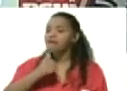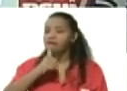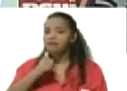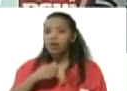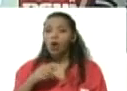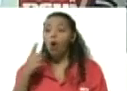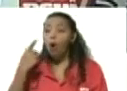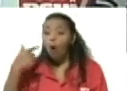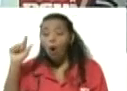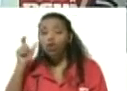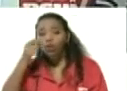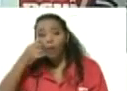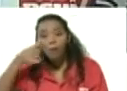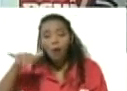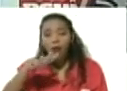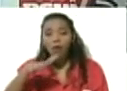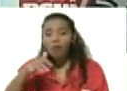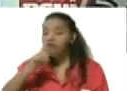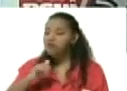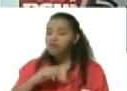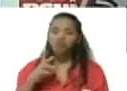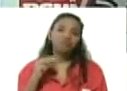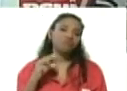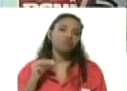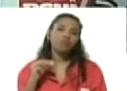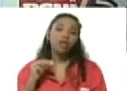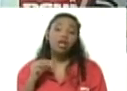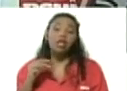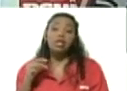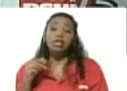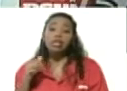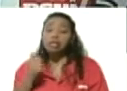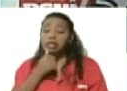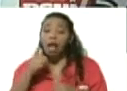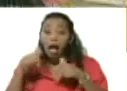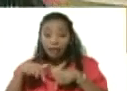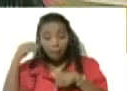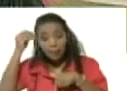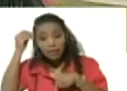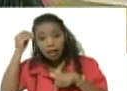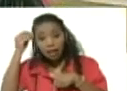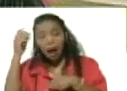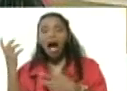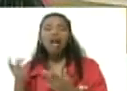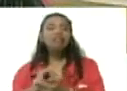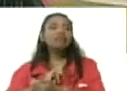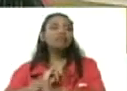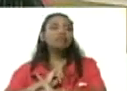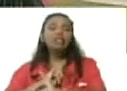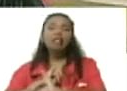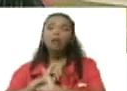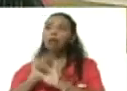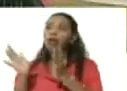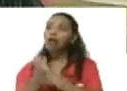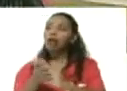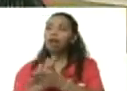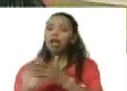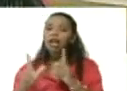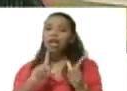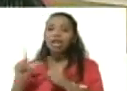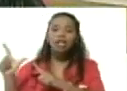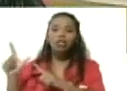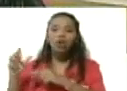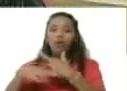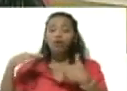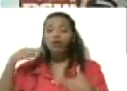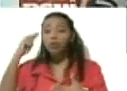pueblo. Quienes aquí pensaban que se iba a acabar la revolución bolivariana jamás tomaron en cuenta